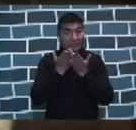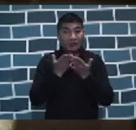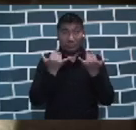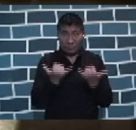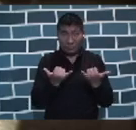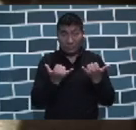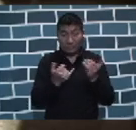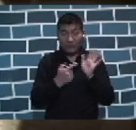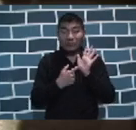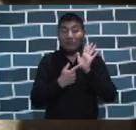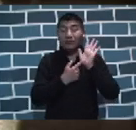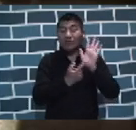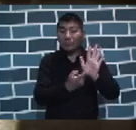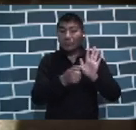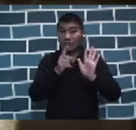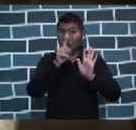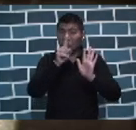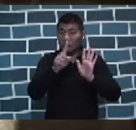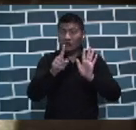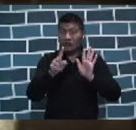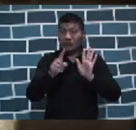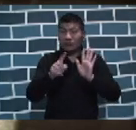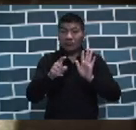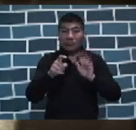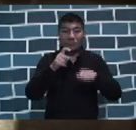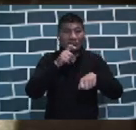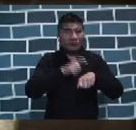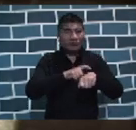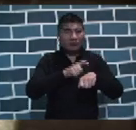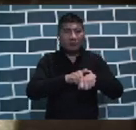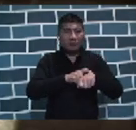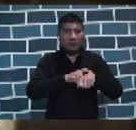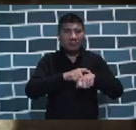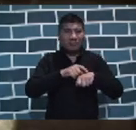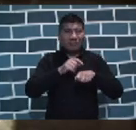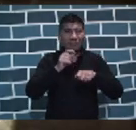nos presenta una ambientación muy singular